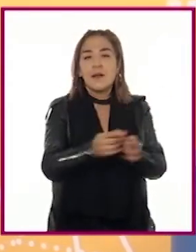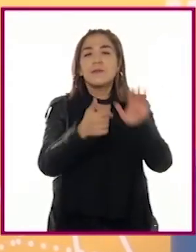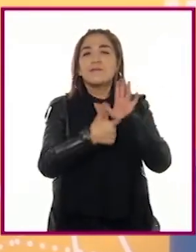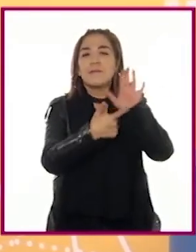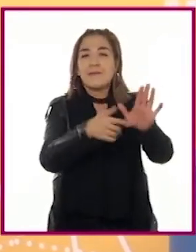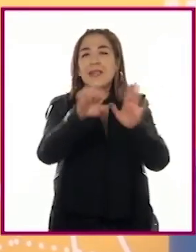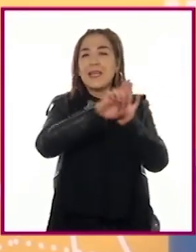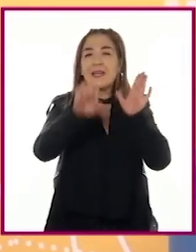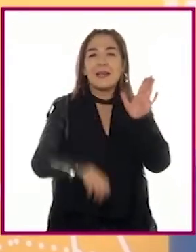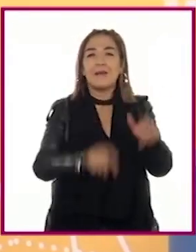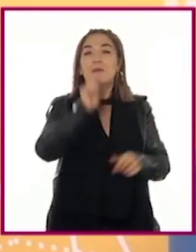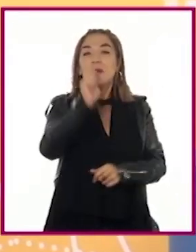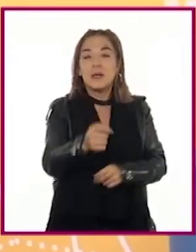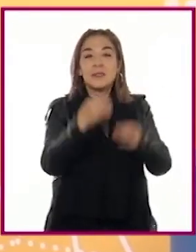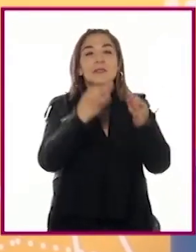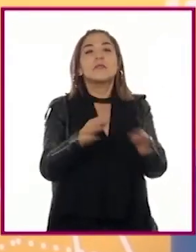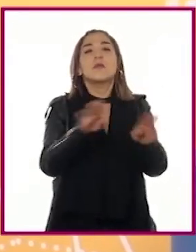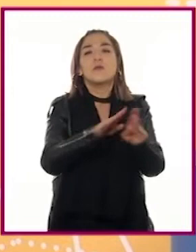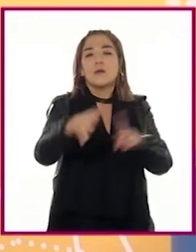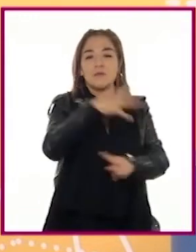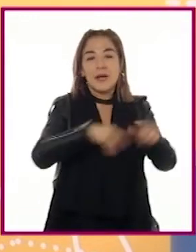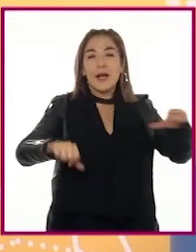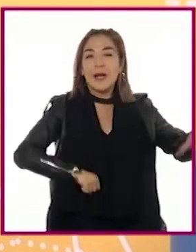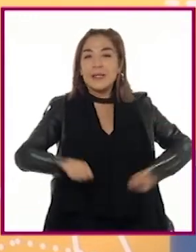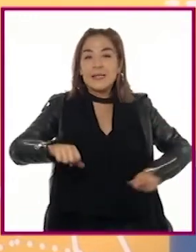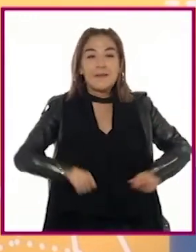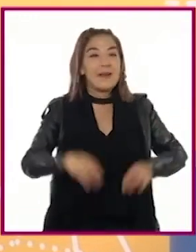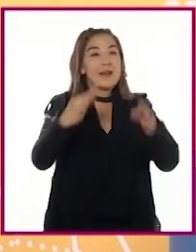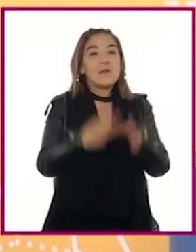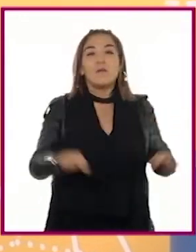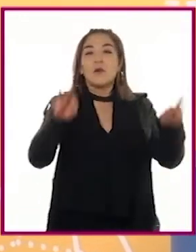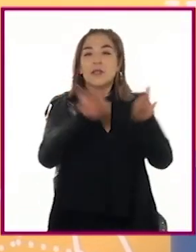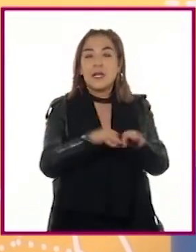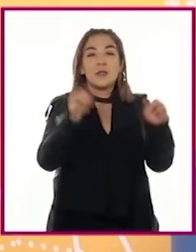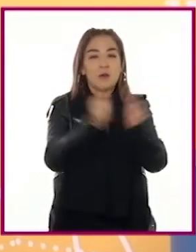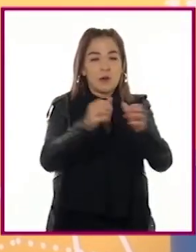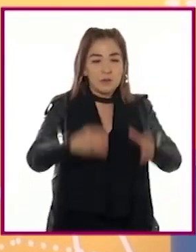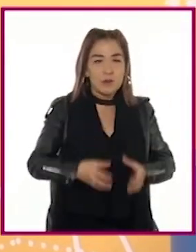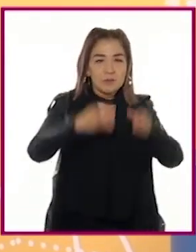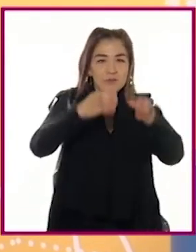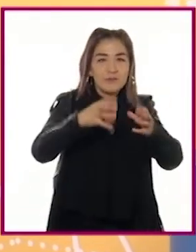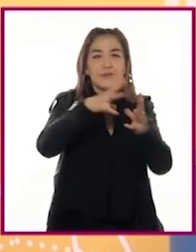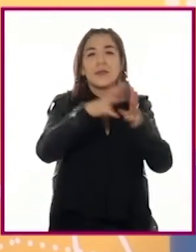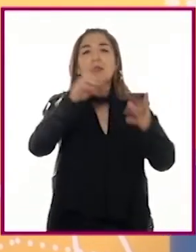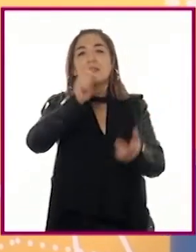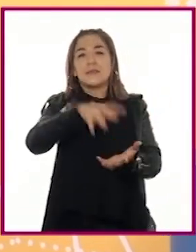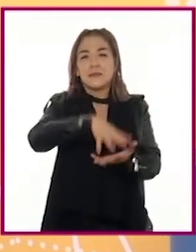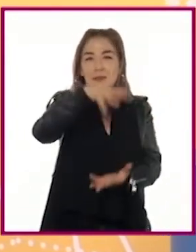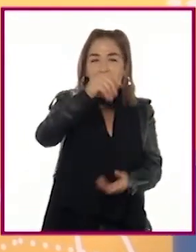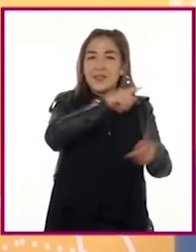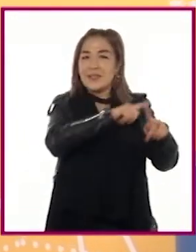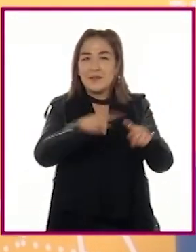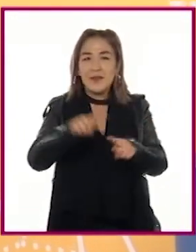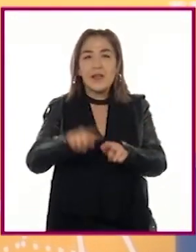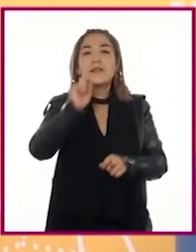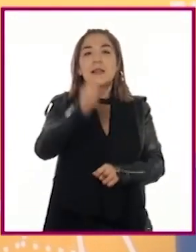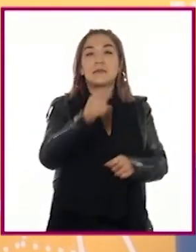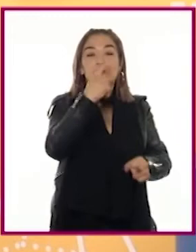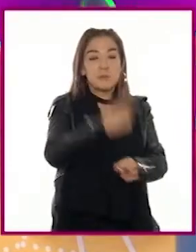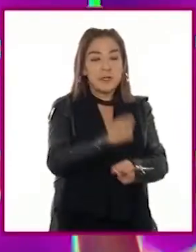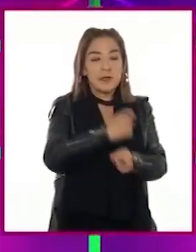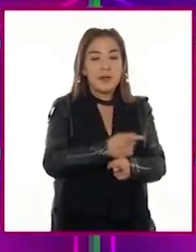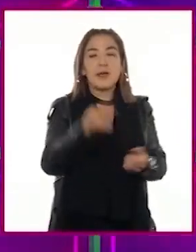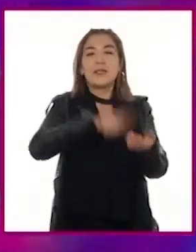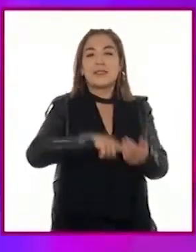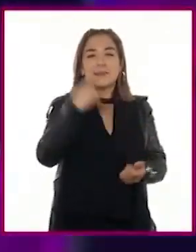ejemplifica la importancia de elementos básicos de la geometría con una serie de consideraciones. La primera es relativa a un segmento